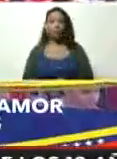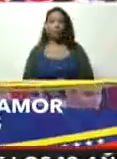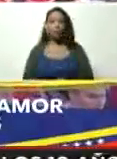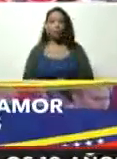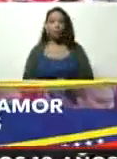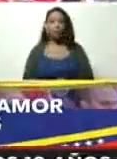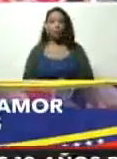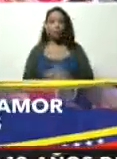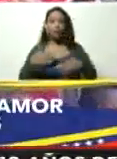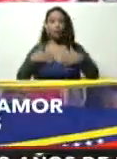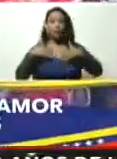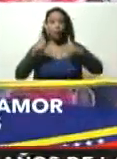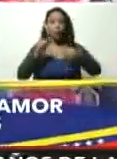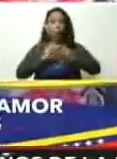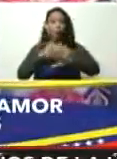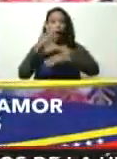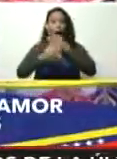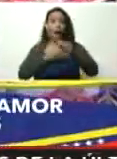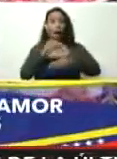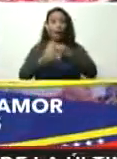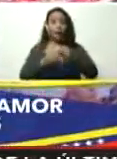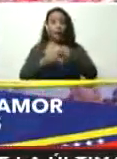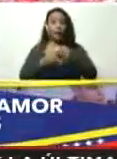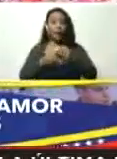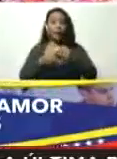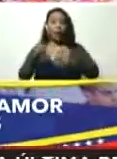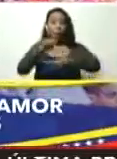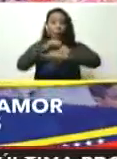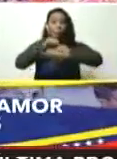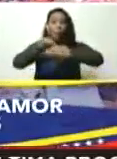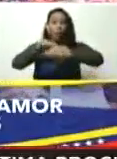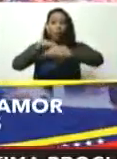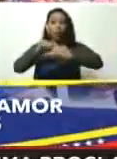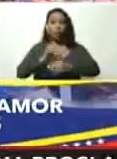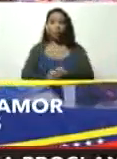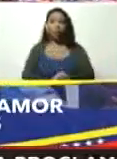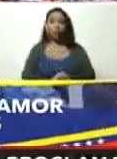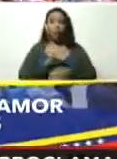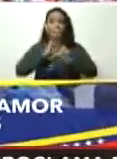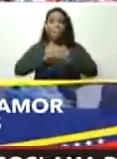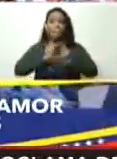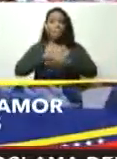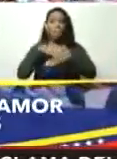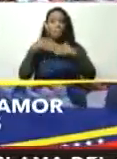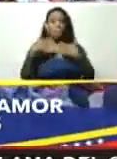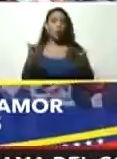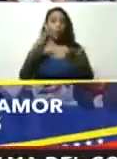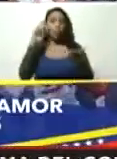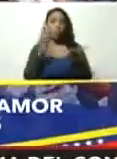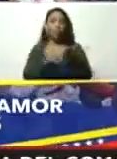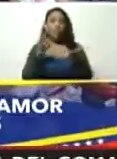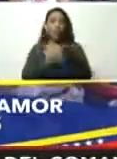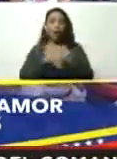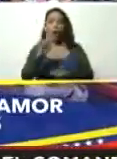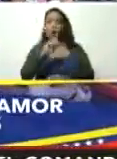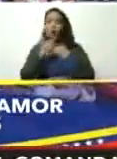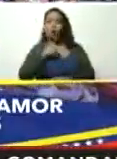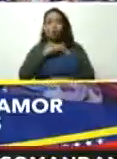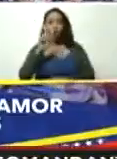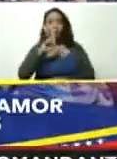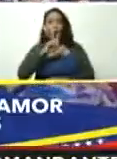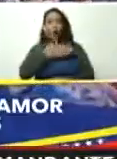Su salud, porque tenía que someterse a una intervención, y porque en verdad no queríamos